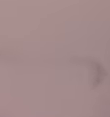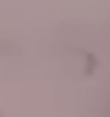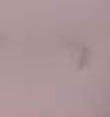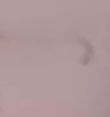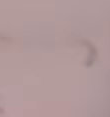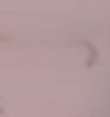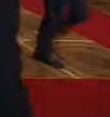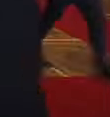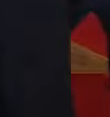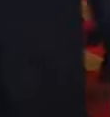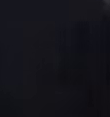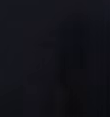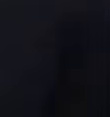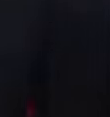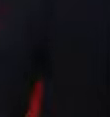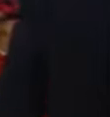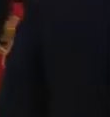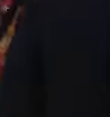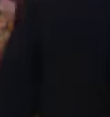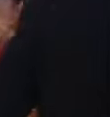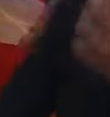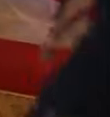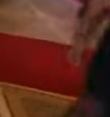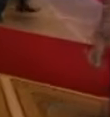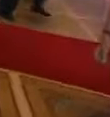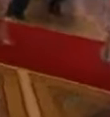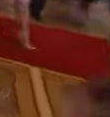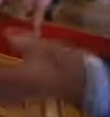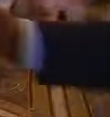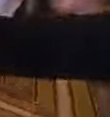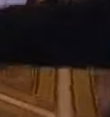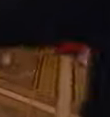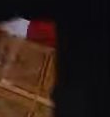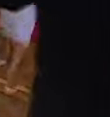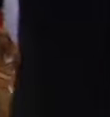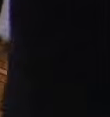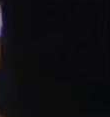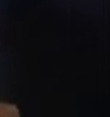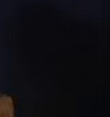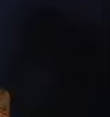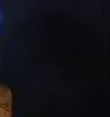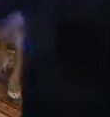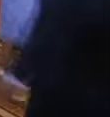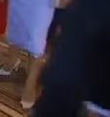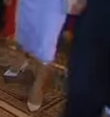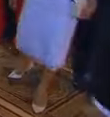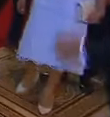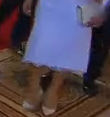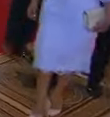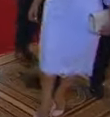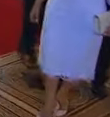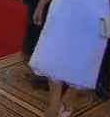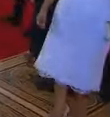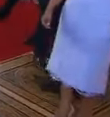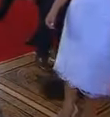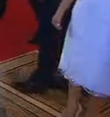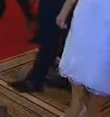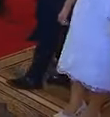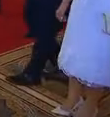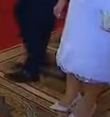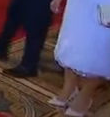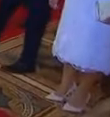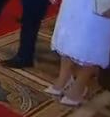Y el doctor Alberto Fernández ya allí suscribe ambos libros de honor. Ahora